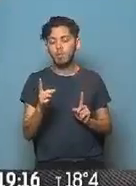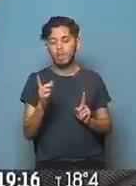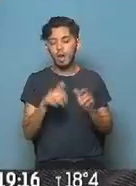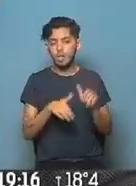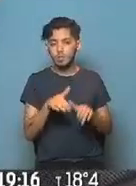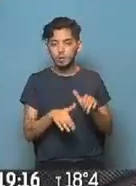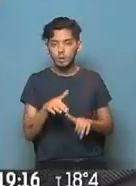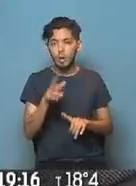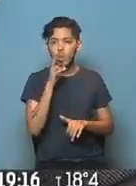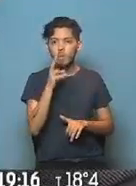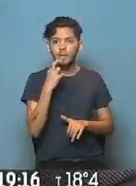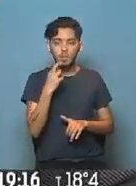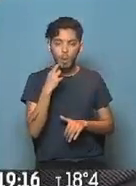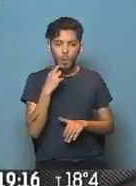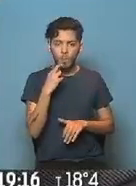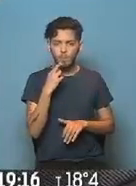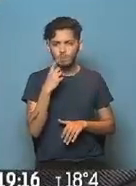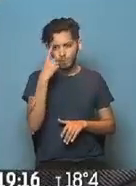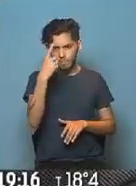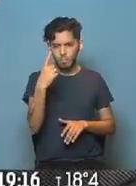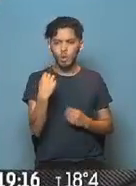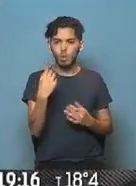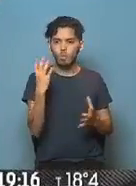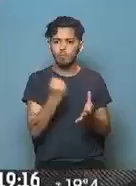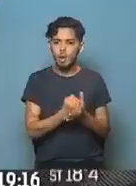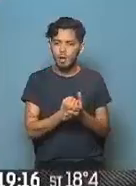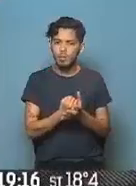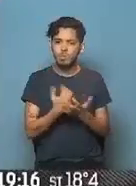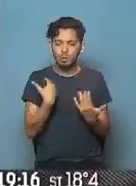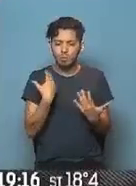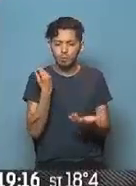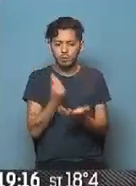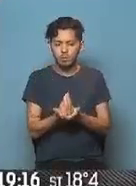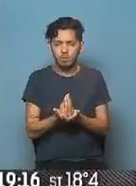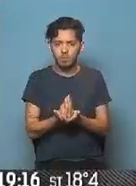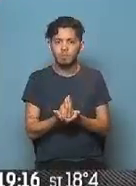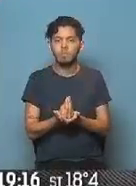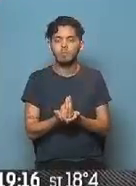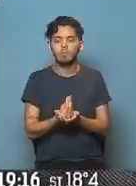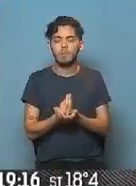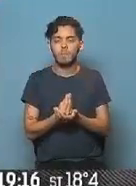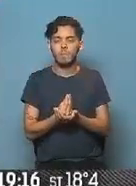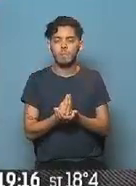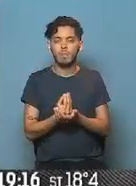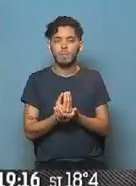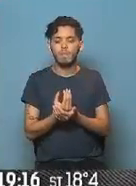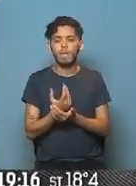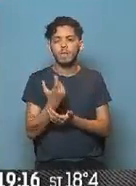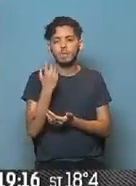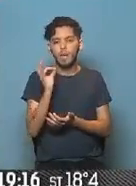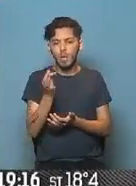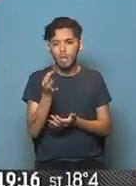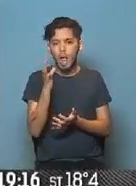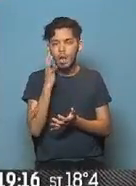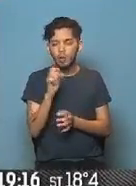presidenciales 2019, ¿piensa cómo ha trascendido en una eventual candidatura presidencial, quizás teniendo en cuenta que haga o no con